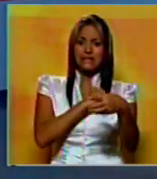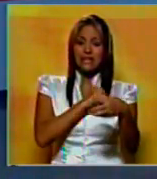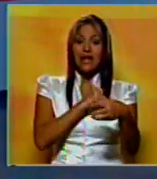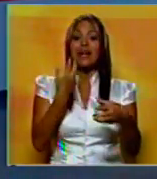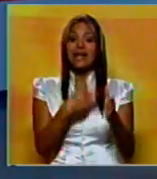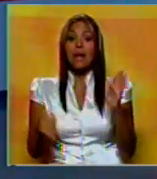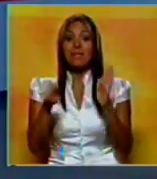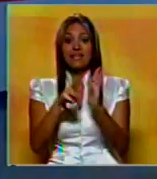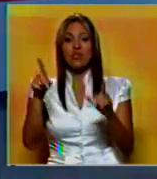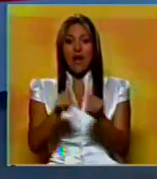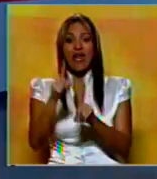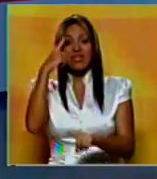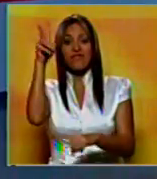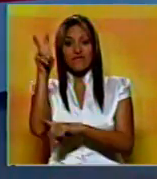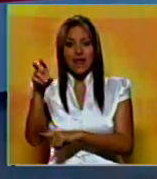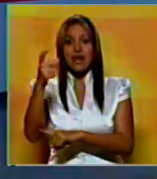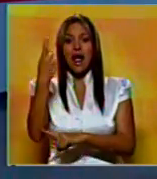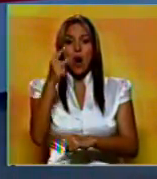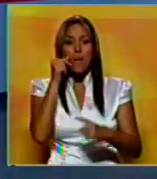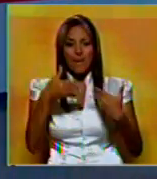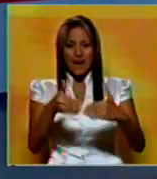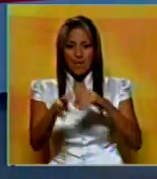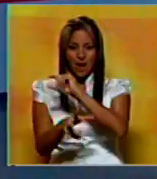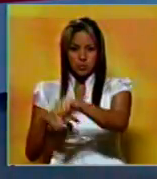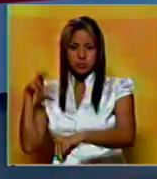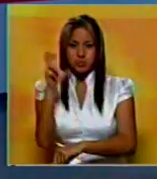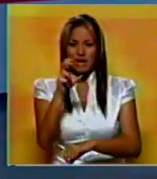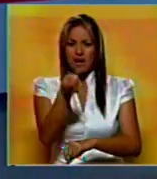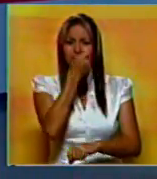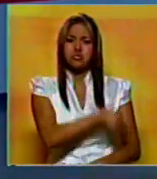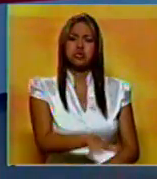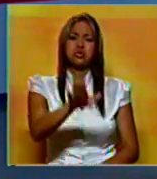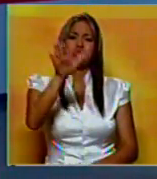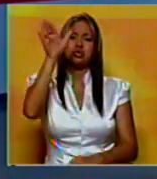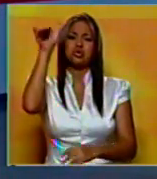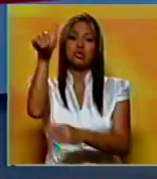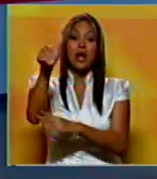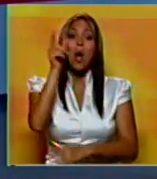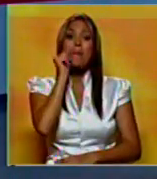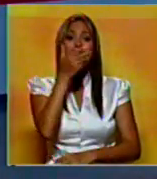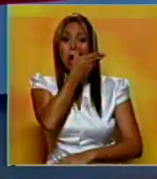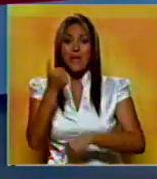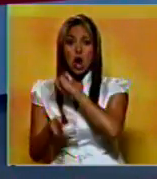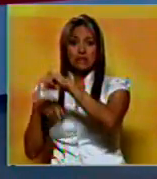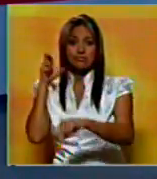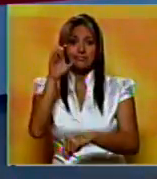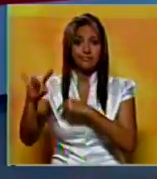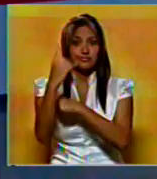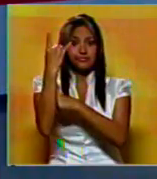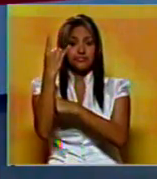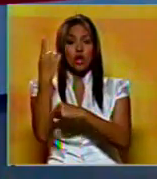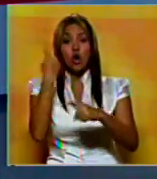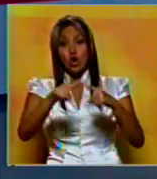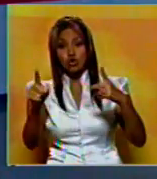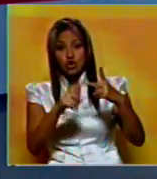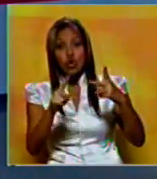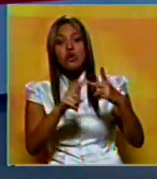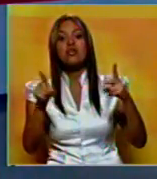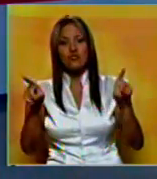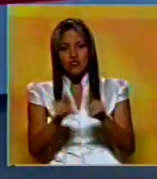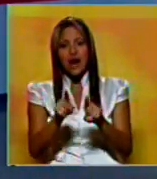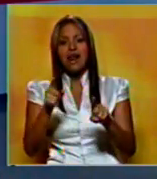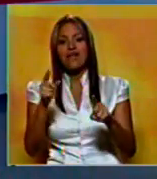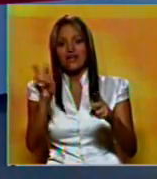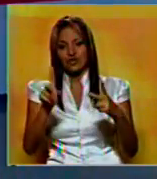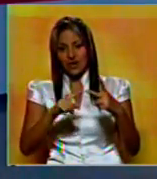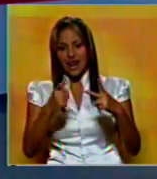dosis del día viernes y se la botó al panameño por segunda vez, al considerado mejor cerrador de todos los tiempos. Víctor Martínez también jonroneó ante los envíos del